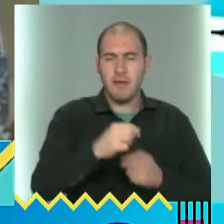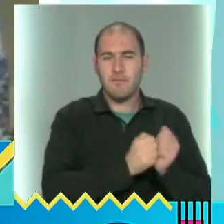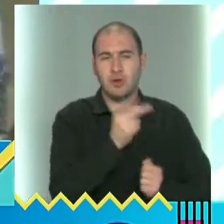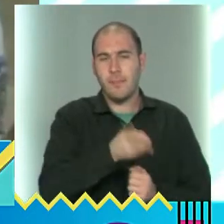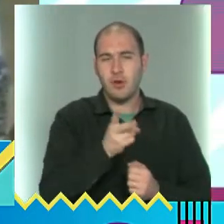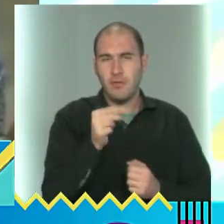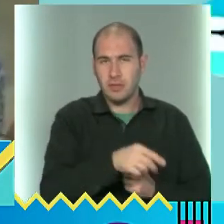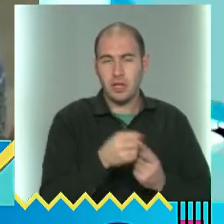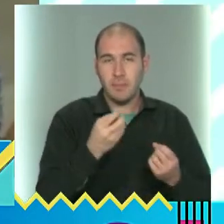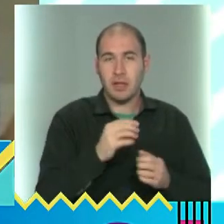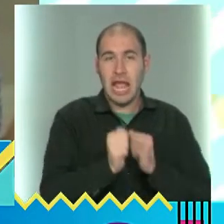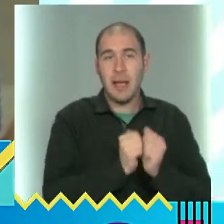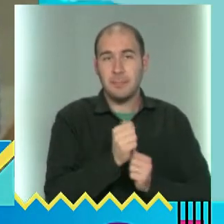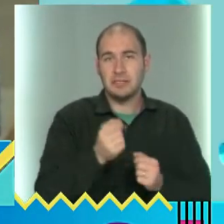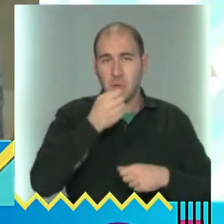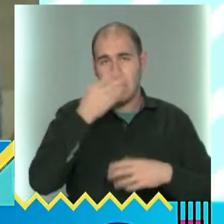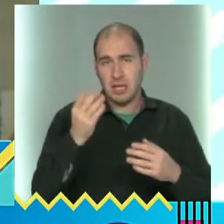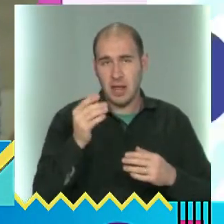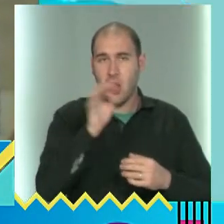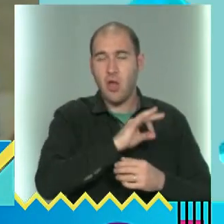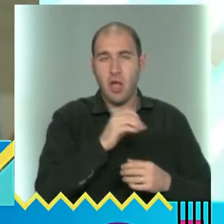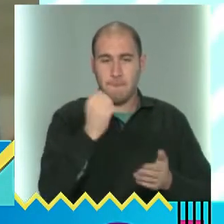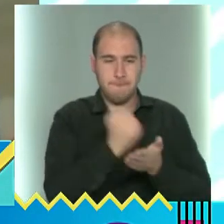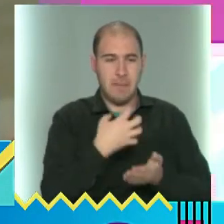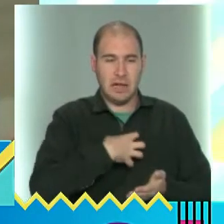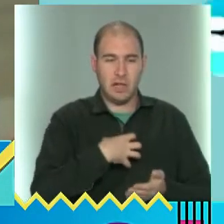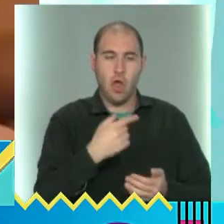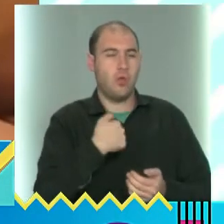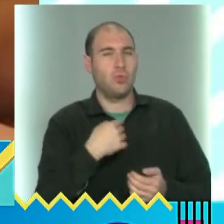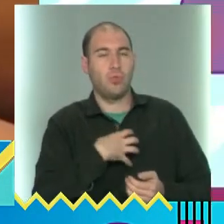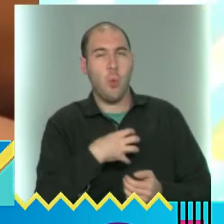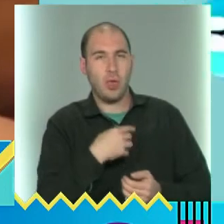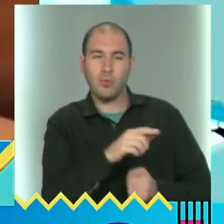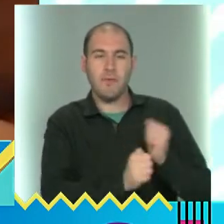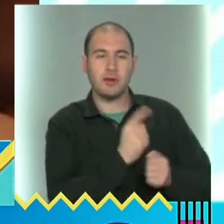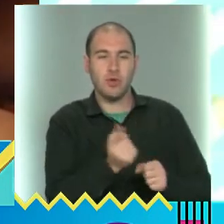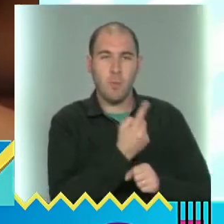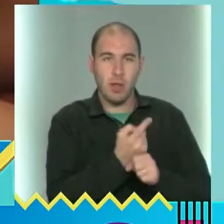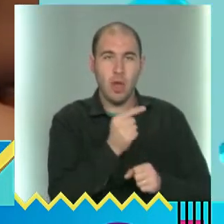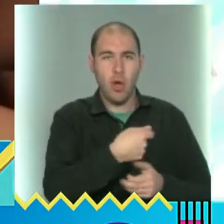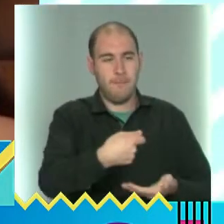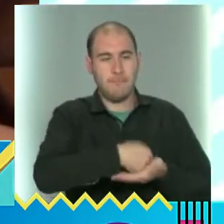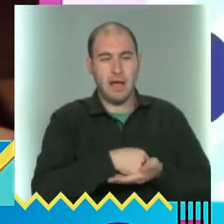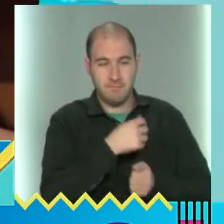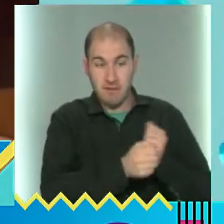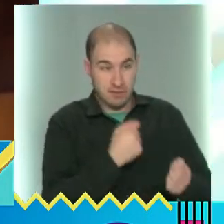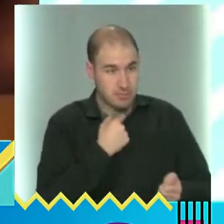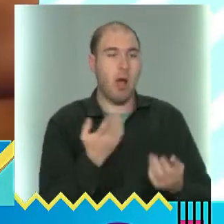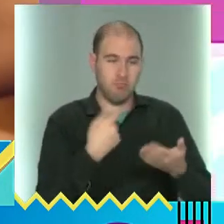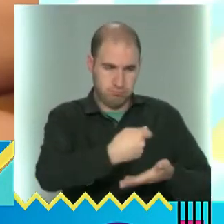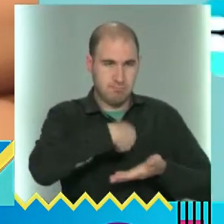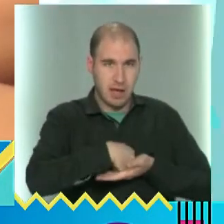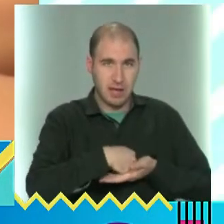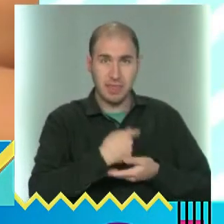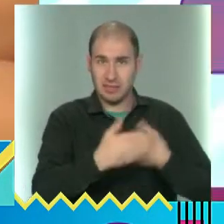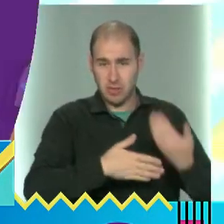de este producto porque una empresa X o Y lo patenta y dice: no, eso es de nosotros, usted no lo puede fabricar, o nos tienen que pagar para fabricarlo. Y es